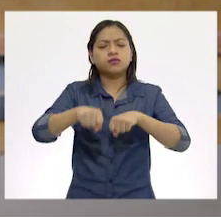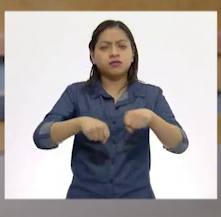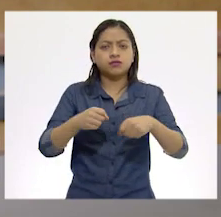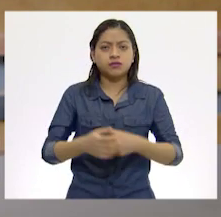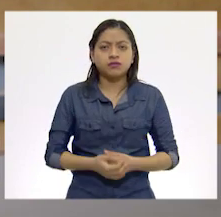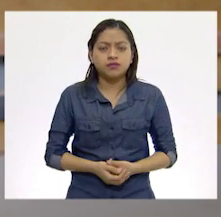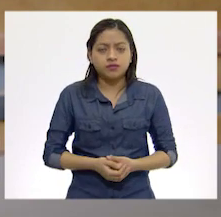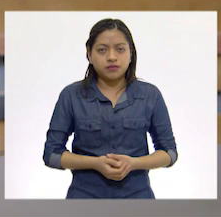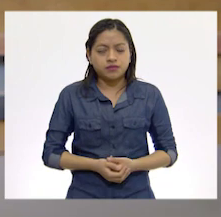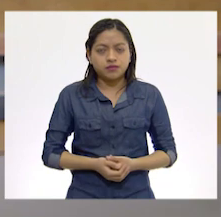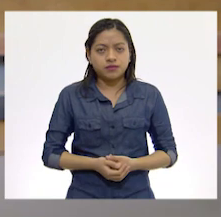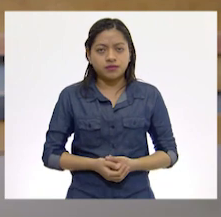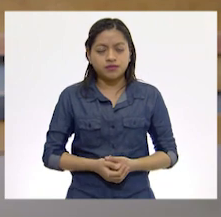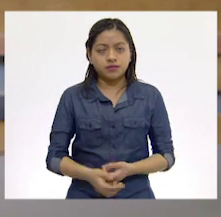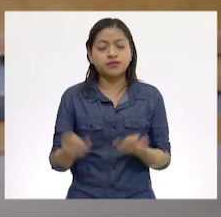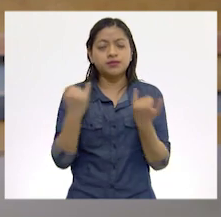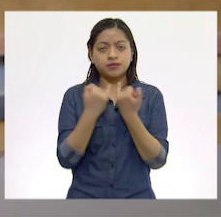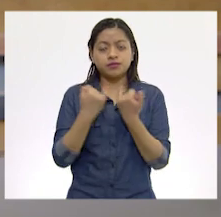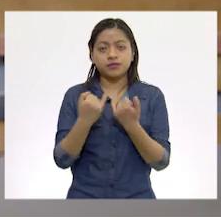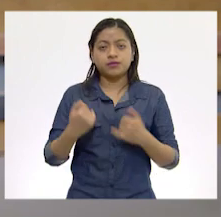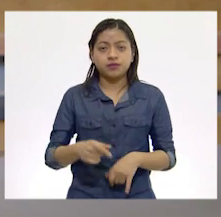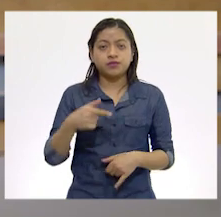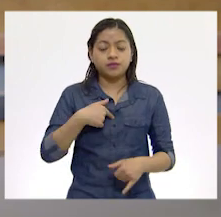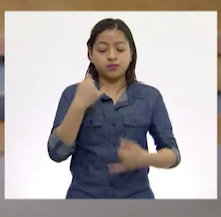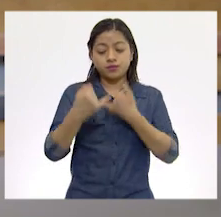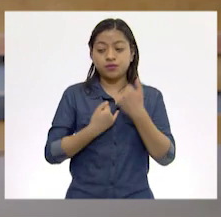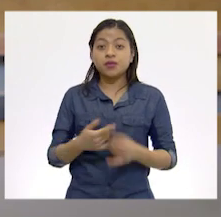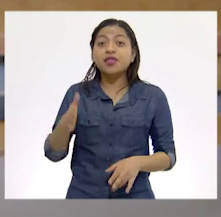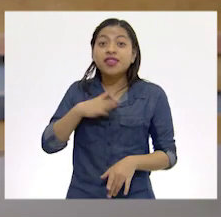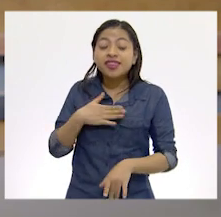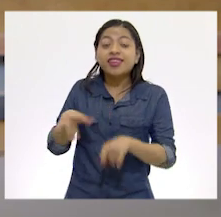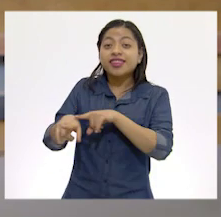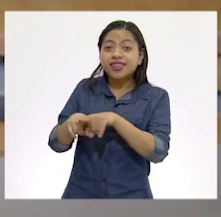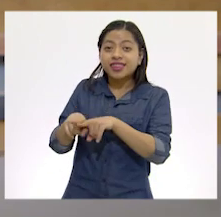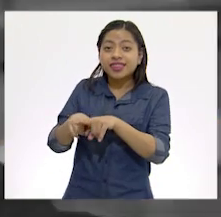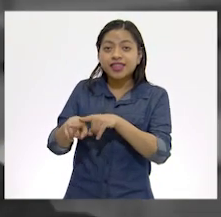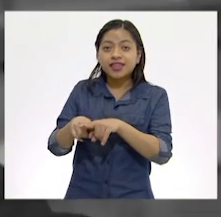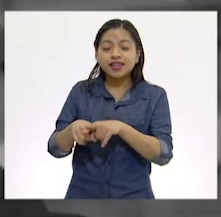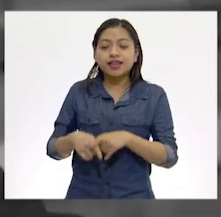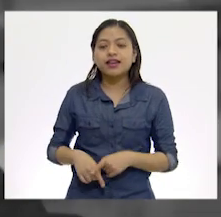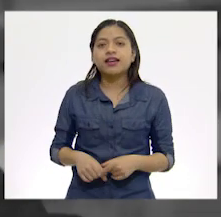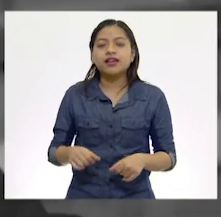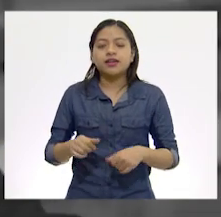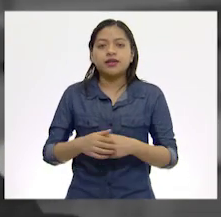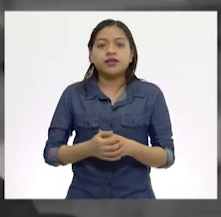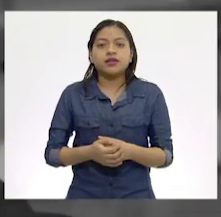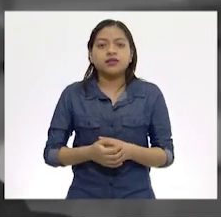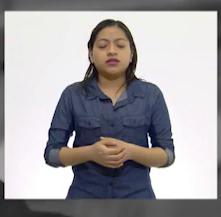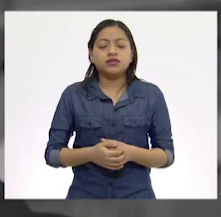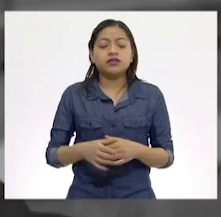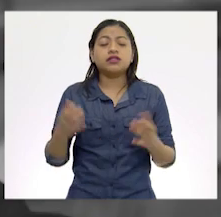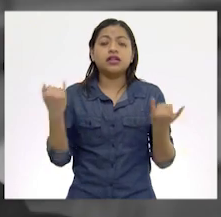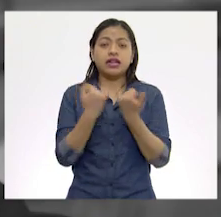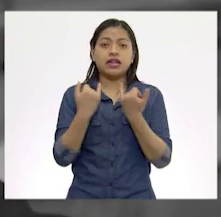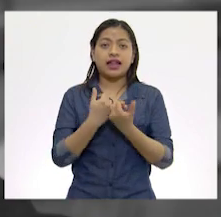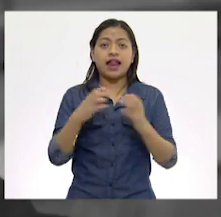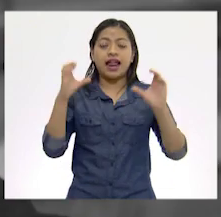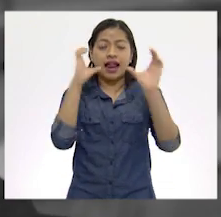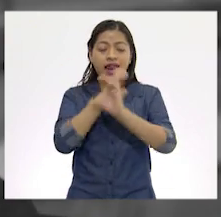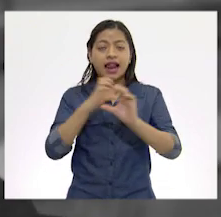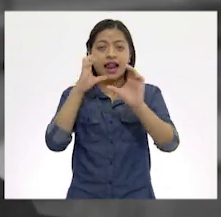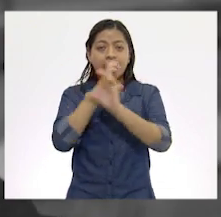tiempos y he jugado con mi hermano a un carro. Una canción de cómo